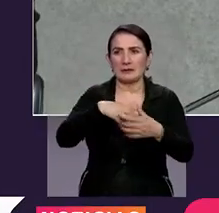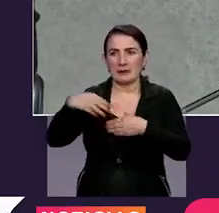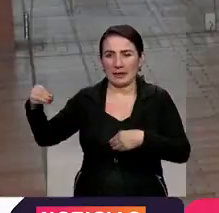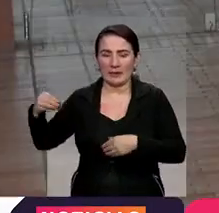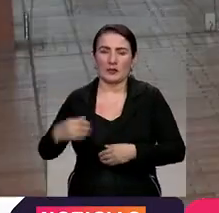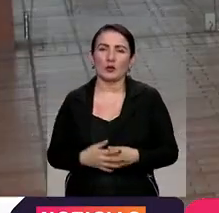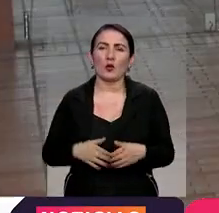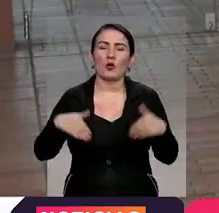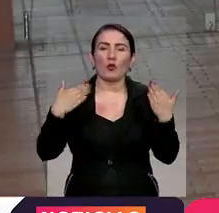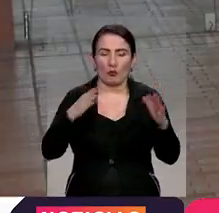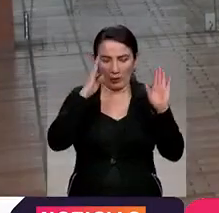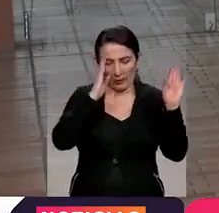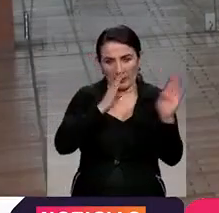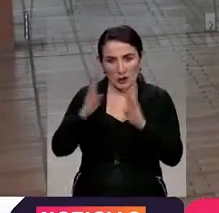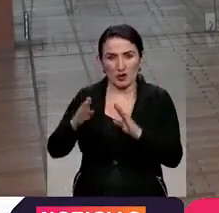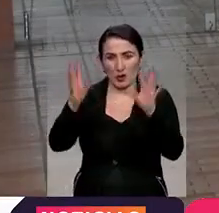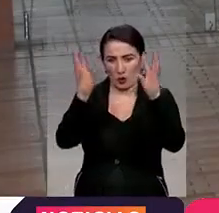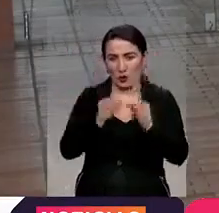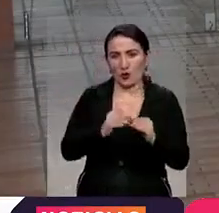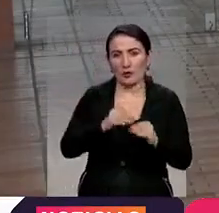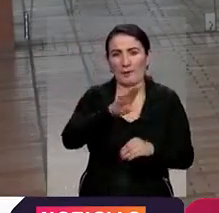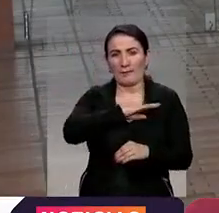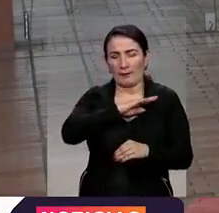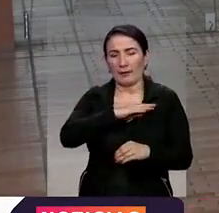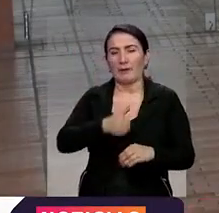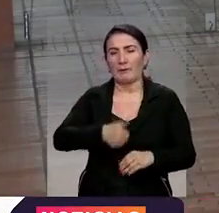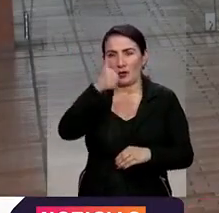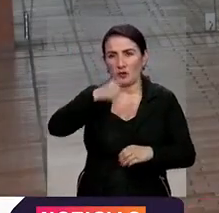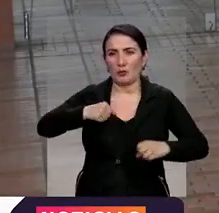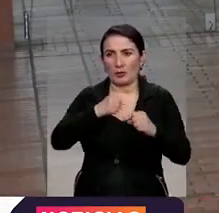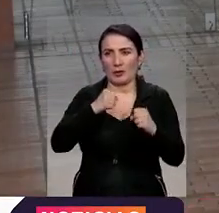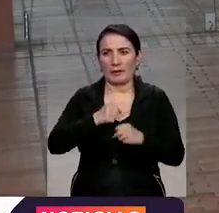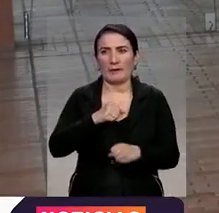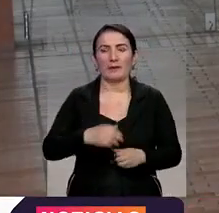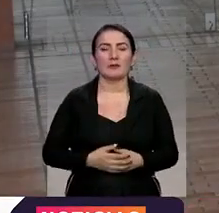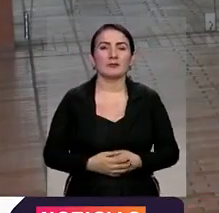Estaremos muy atentos a todas las conclusiones desde la Alcaldía Mayor de Bogotá. Tatiana Sanabria, Noticias Capital.